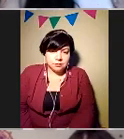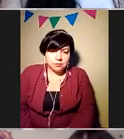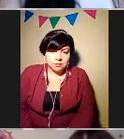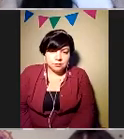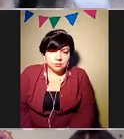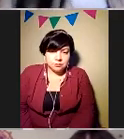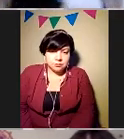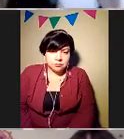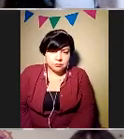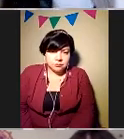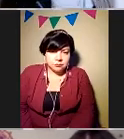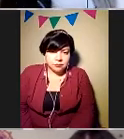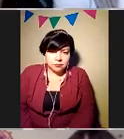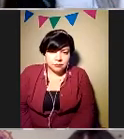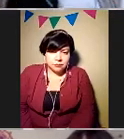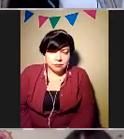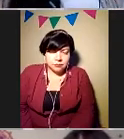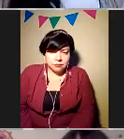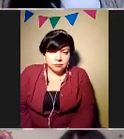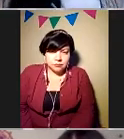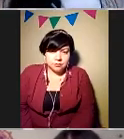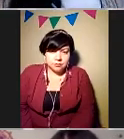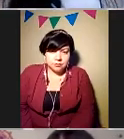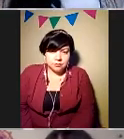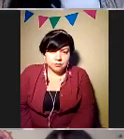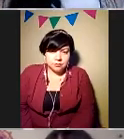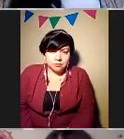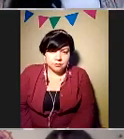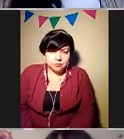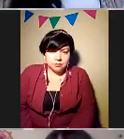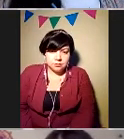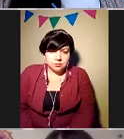que es, ¿qué vestimos y por qué lo vestimos al final?